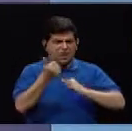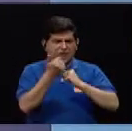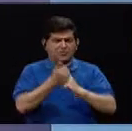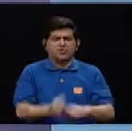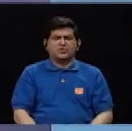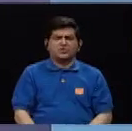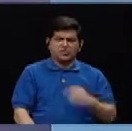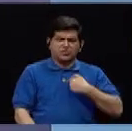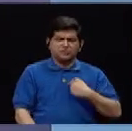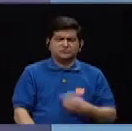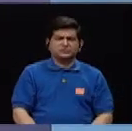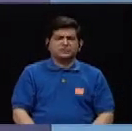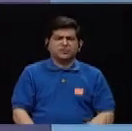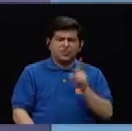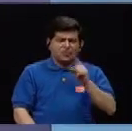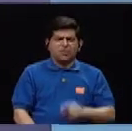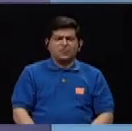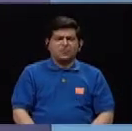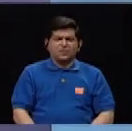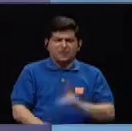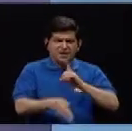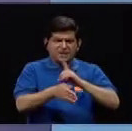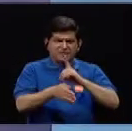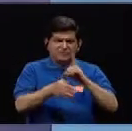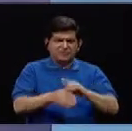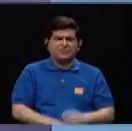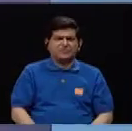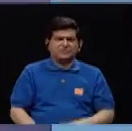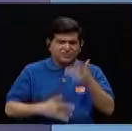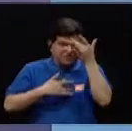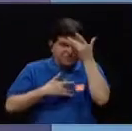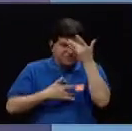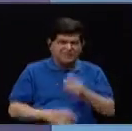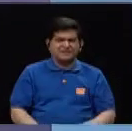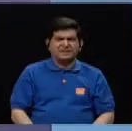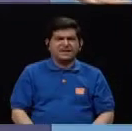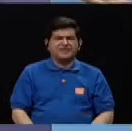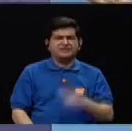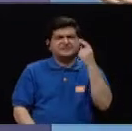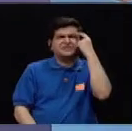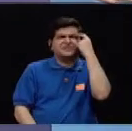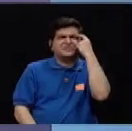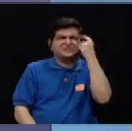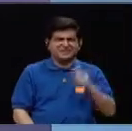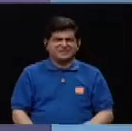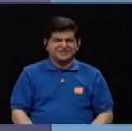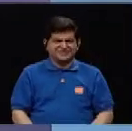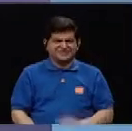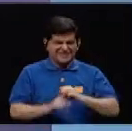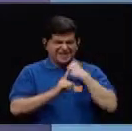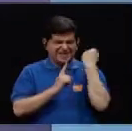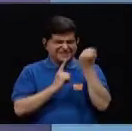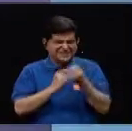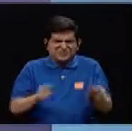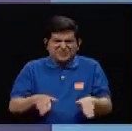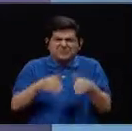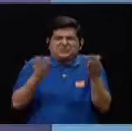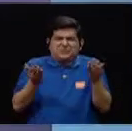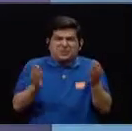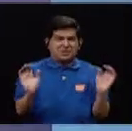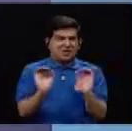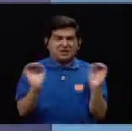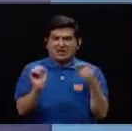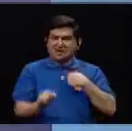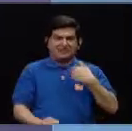era una patóloga. Entonces yo, que la actriz, ¿qué va a saber de una cosa de una, claro, patóloga?